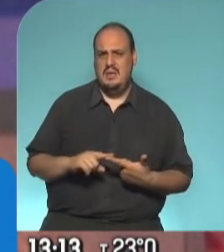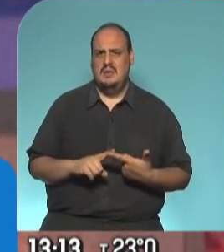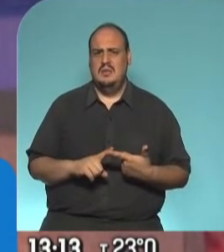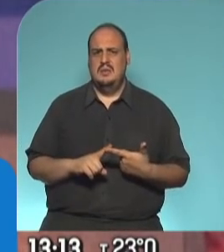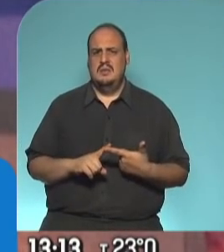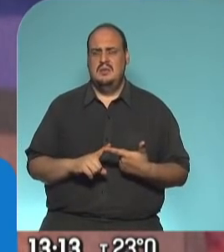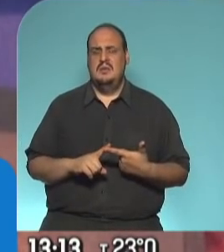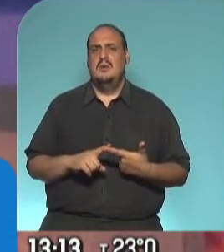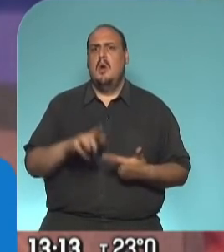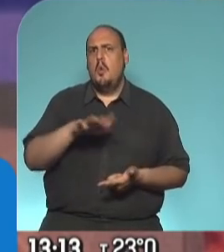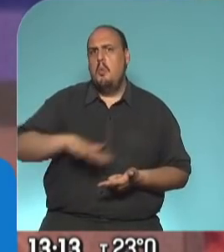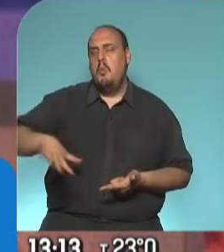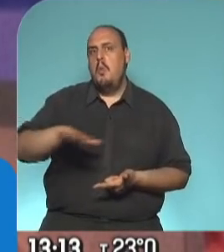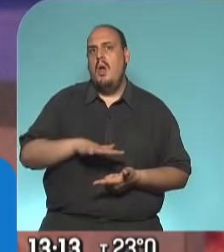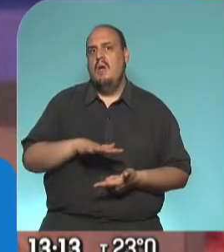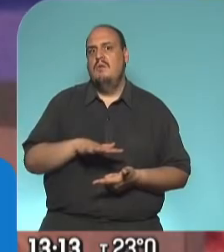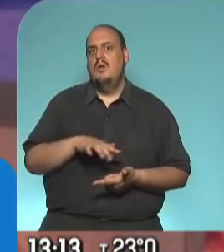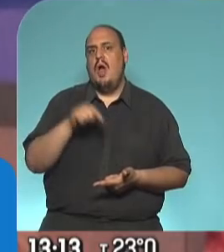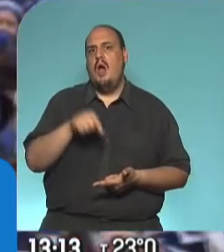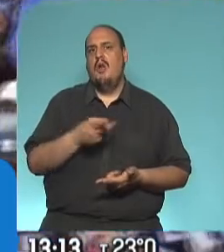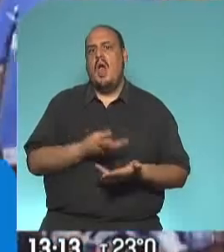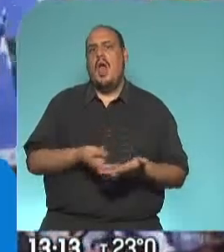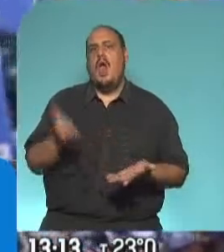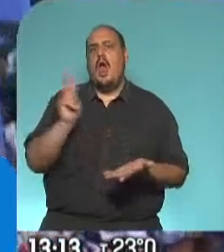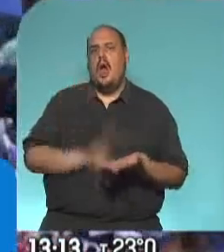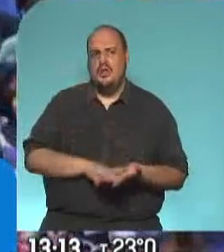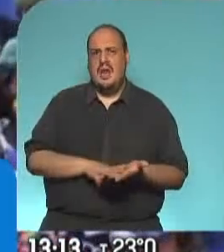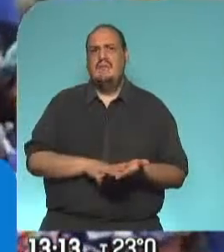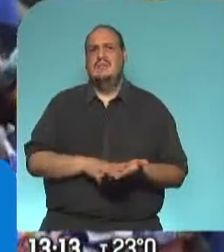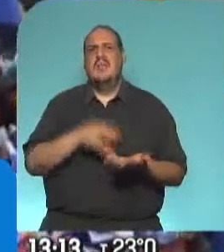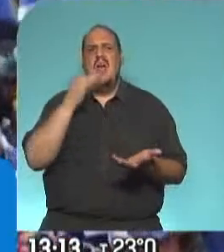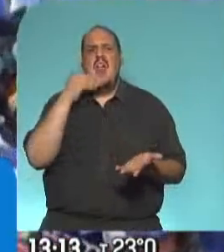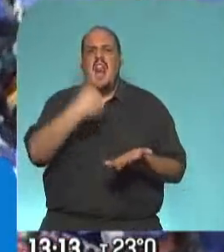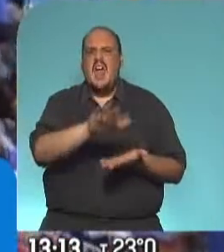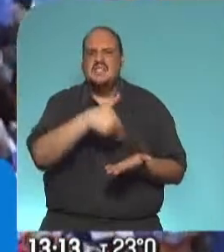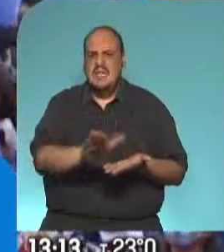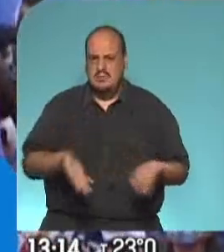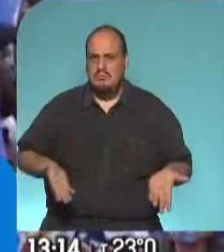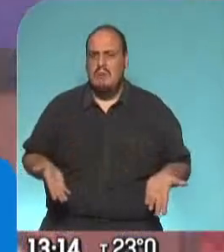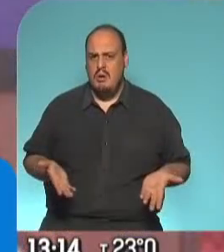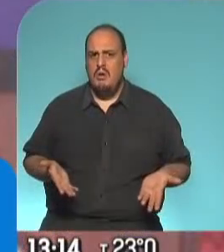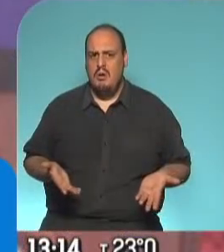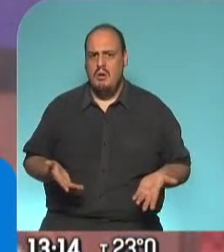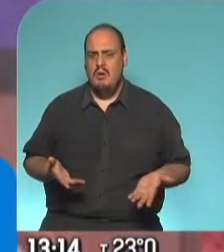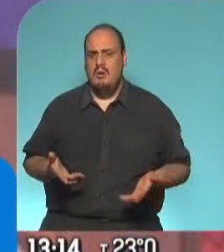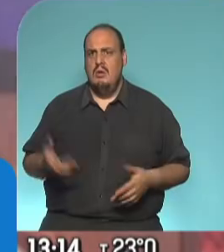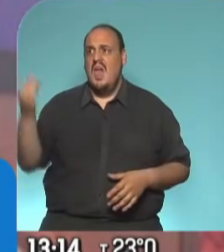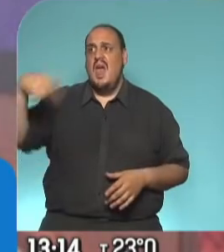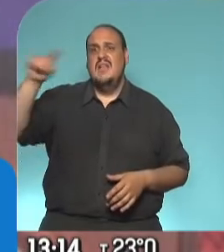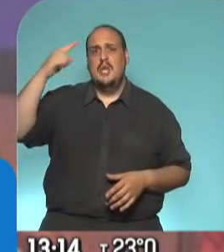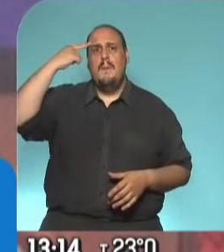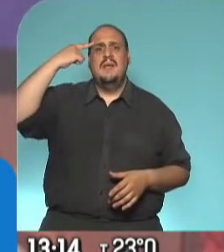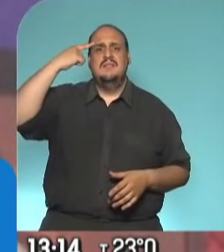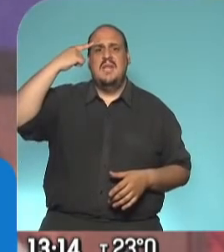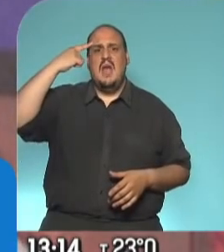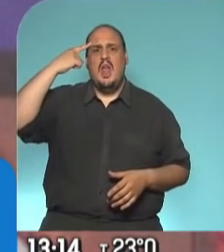Ha vuelto el racismo, la discriminación. Pensaron que iban